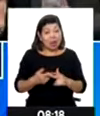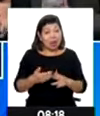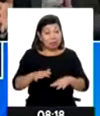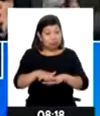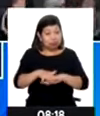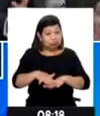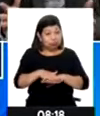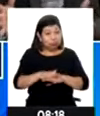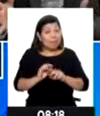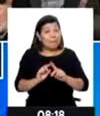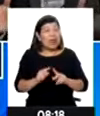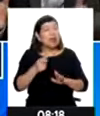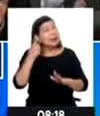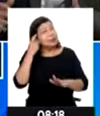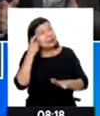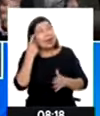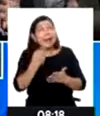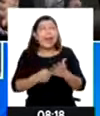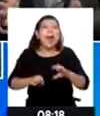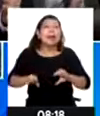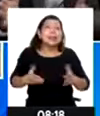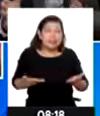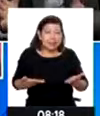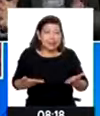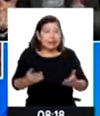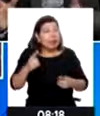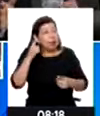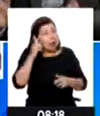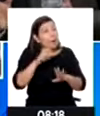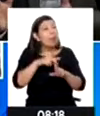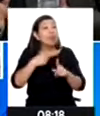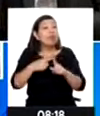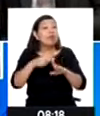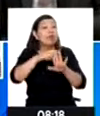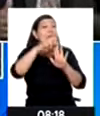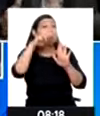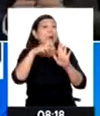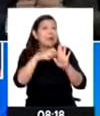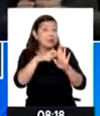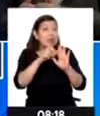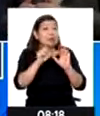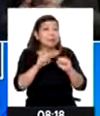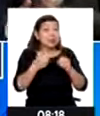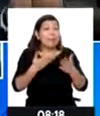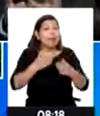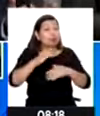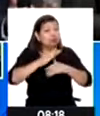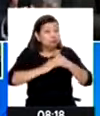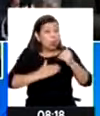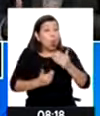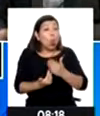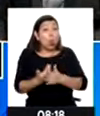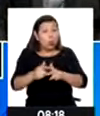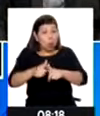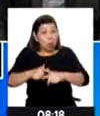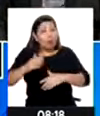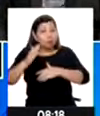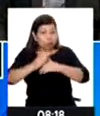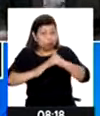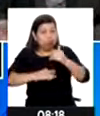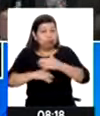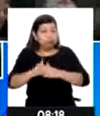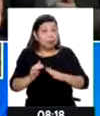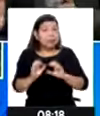hemos verificado qué proyectos tenemos. Tenemos varios proyectos de inversión viables para la construcción de nuevos penales